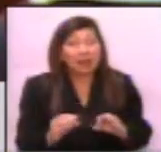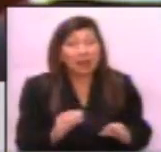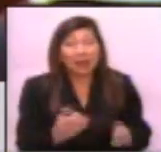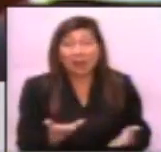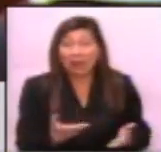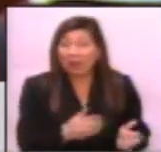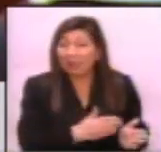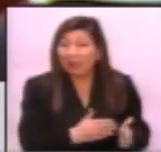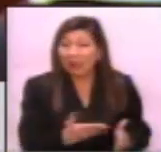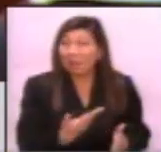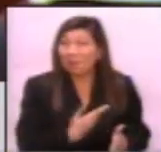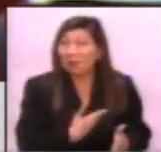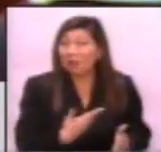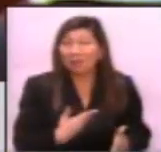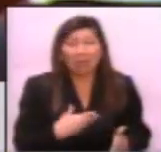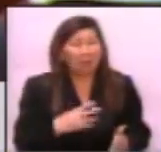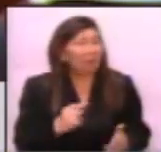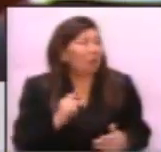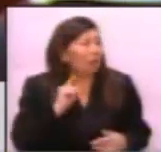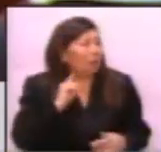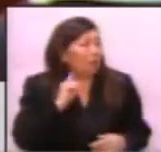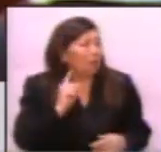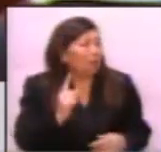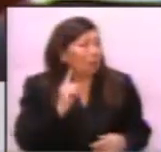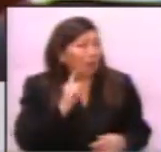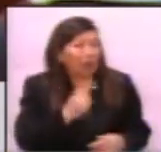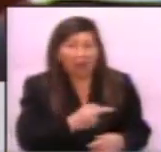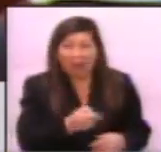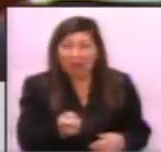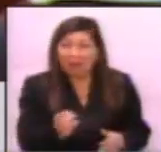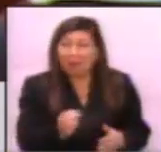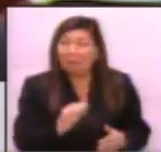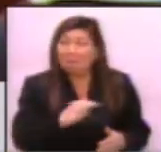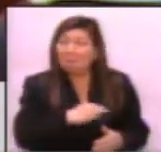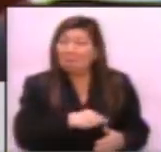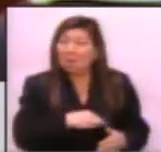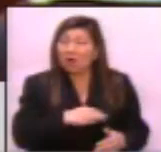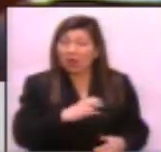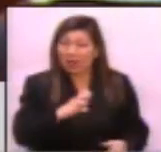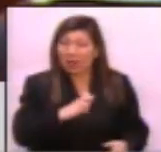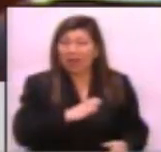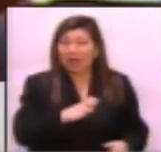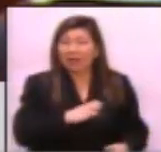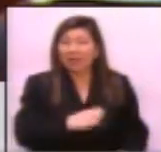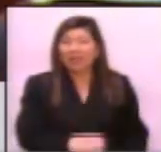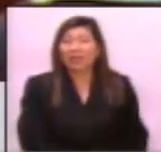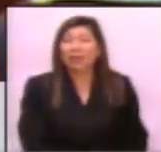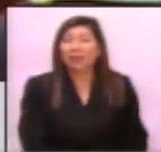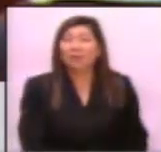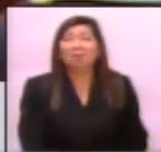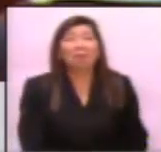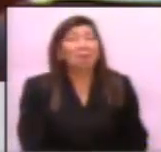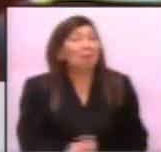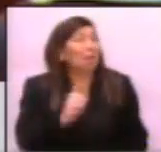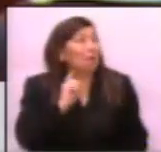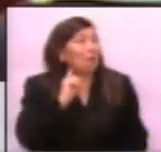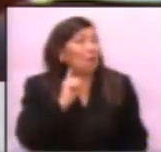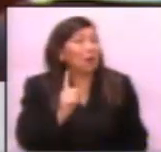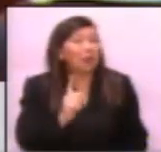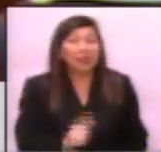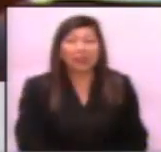como es una vacancia. No les interesa a ustedes la situación moral ética. No les